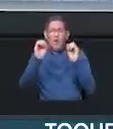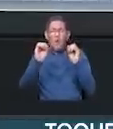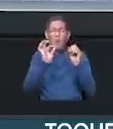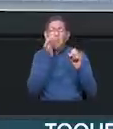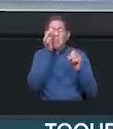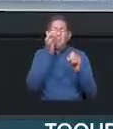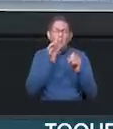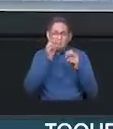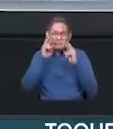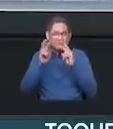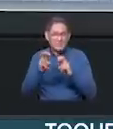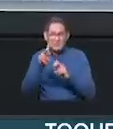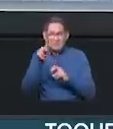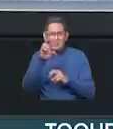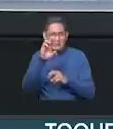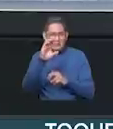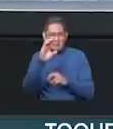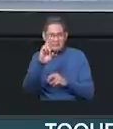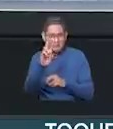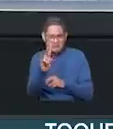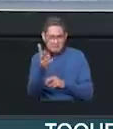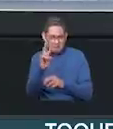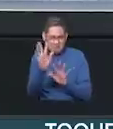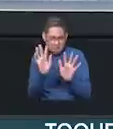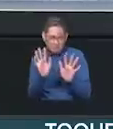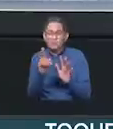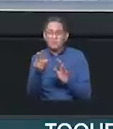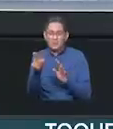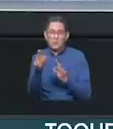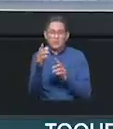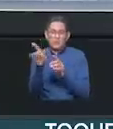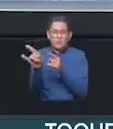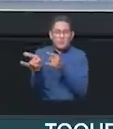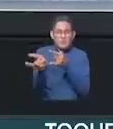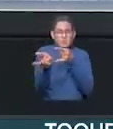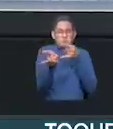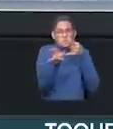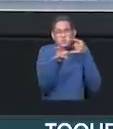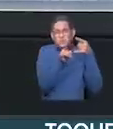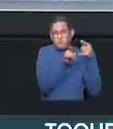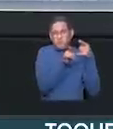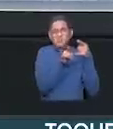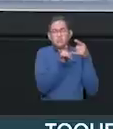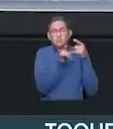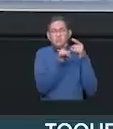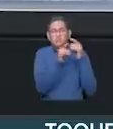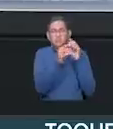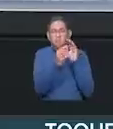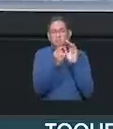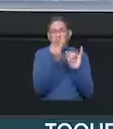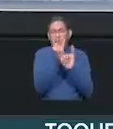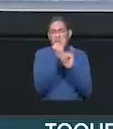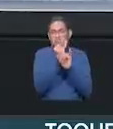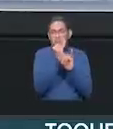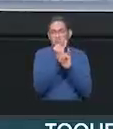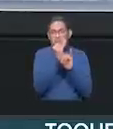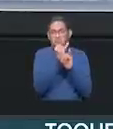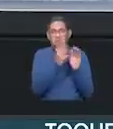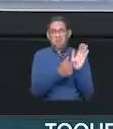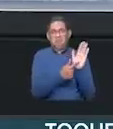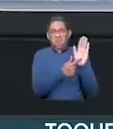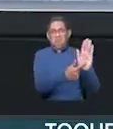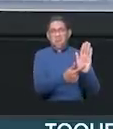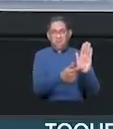esta no debe tener más de 72 horas antes de su entrada a panamá